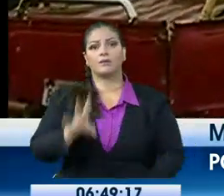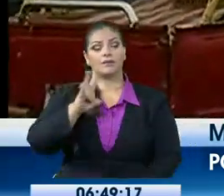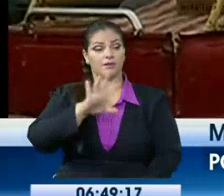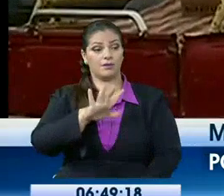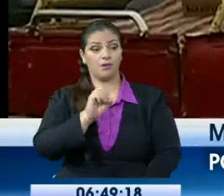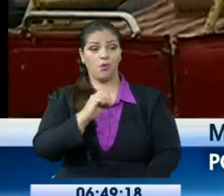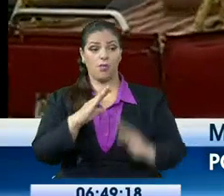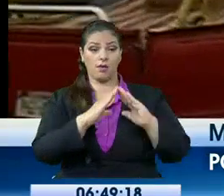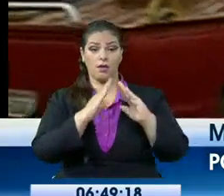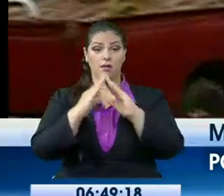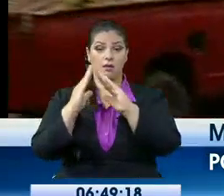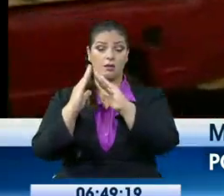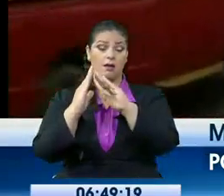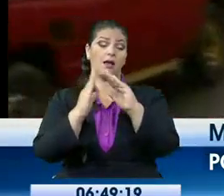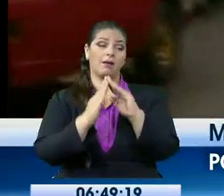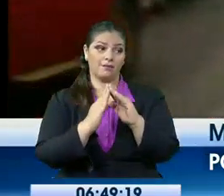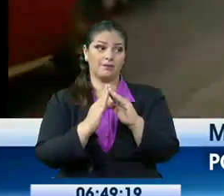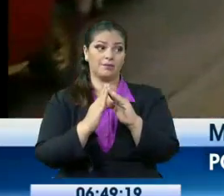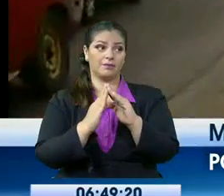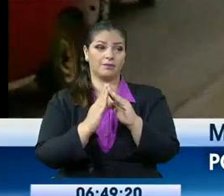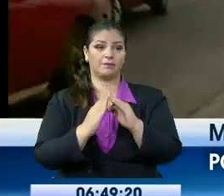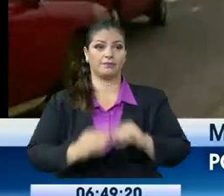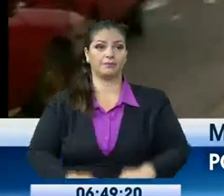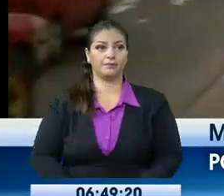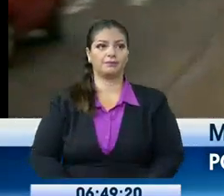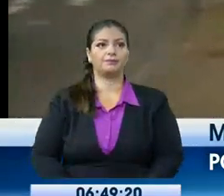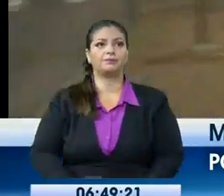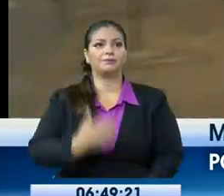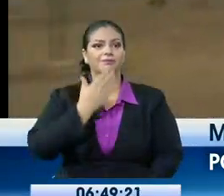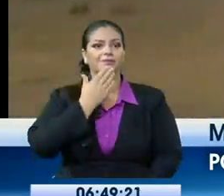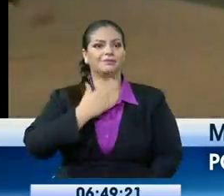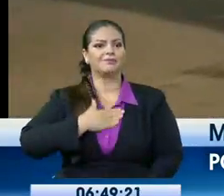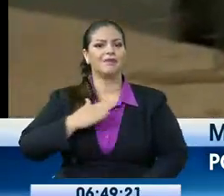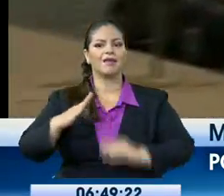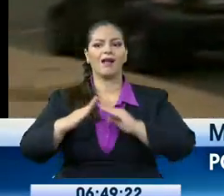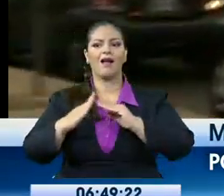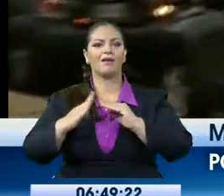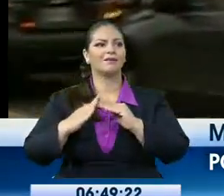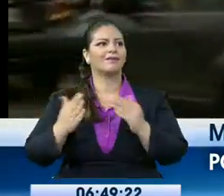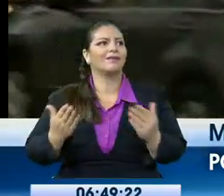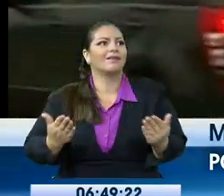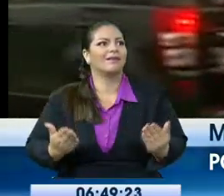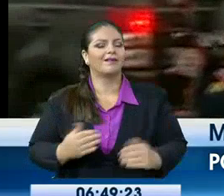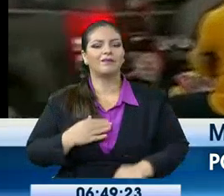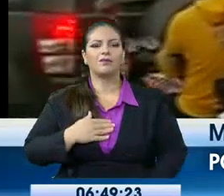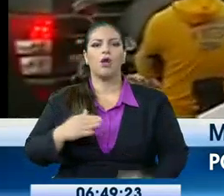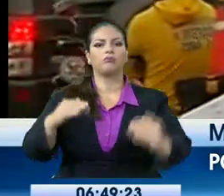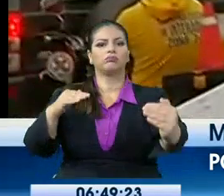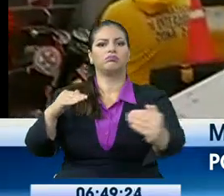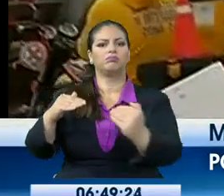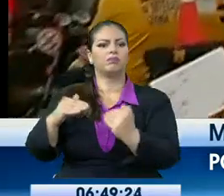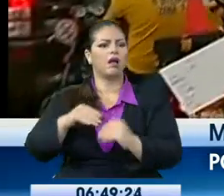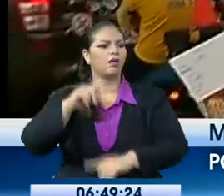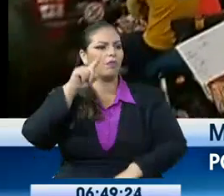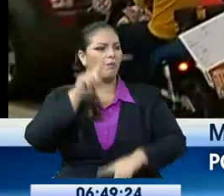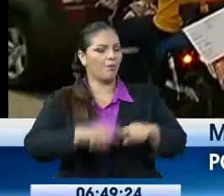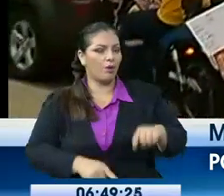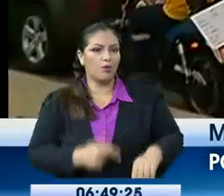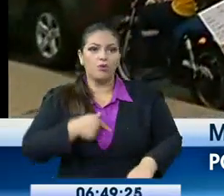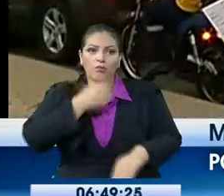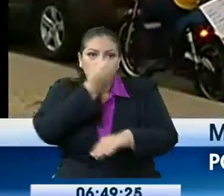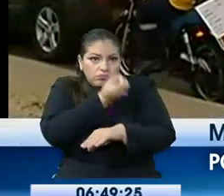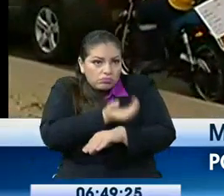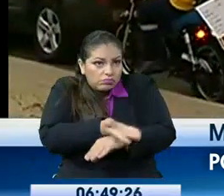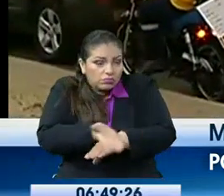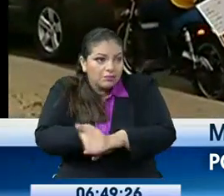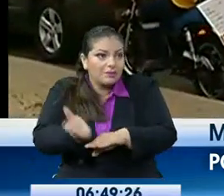está ocasionando que no podemos entrar a nuestra ciudadela. Entonces lo que sugerimos, o sea, para buscar soluciones, tenemos